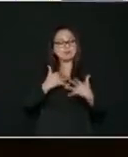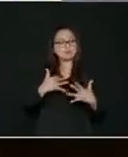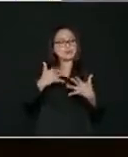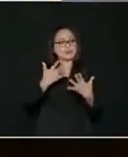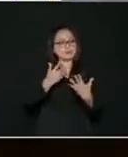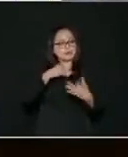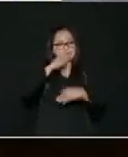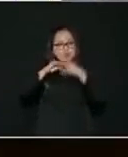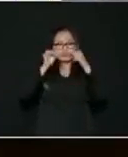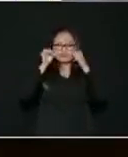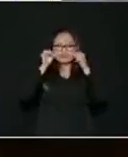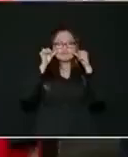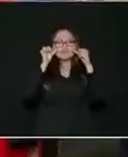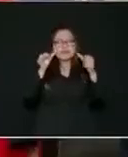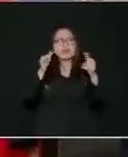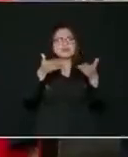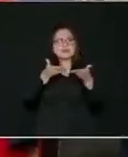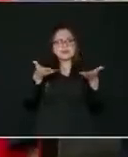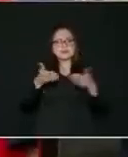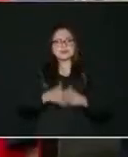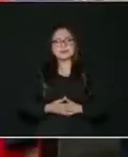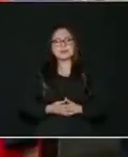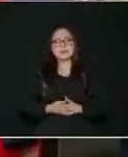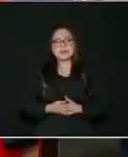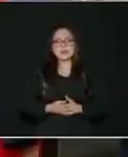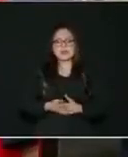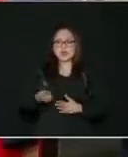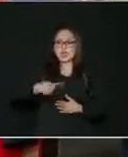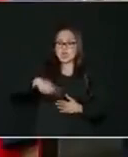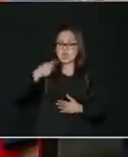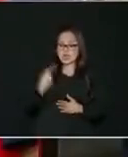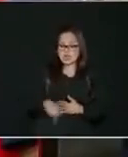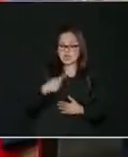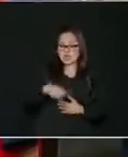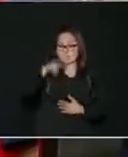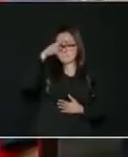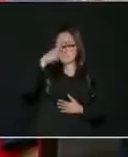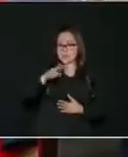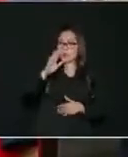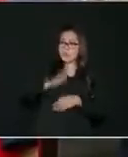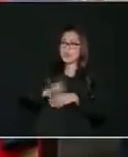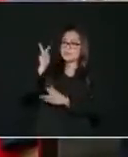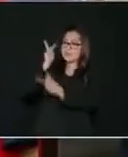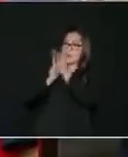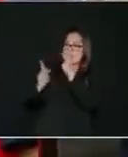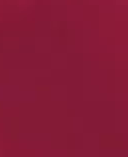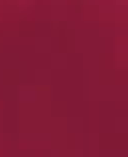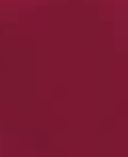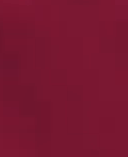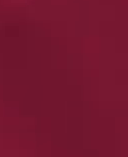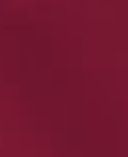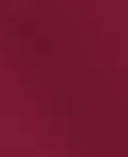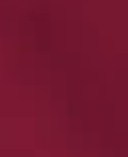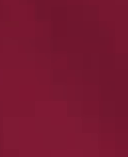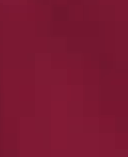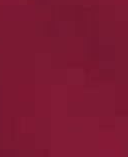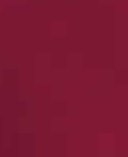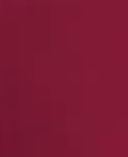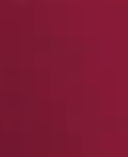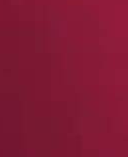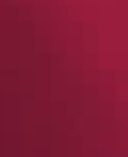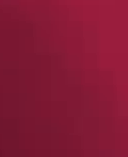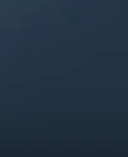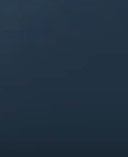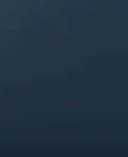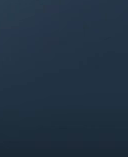lejos tampoco vamos a endeudar al país cuarta mentira